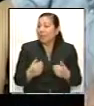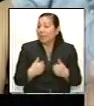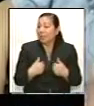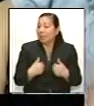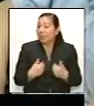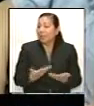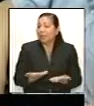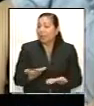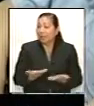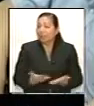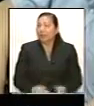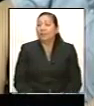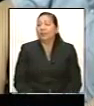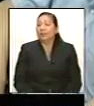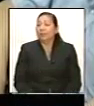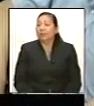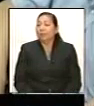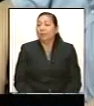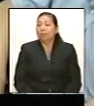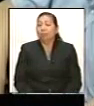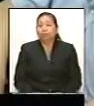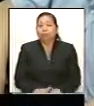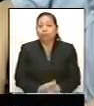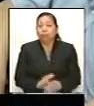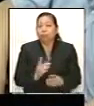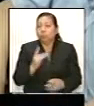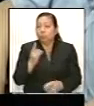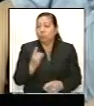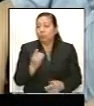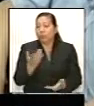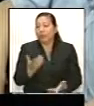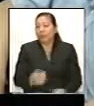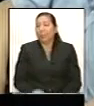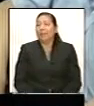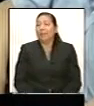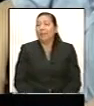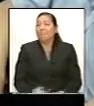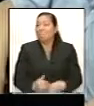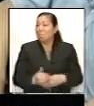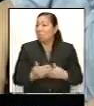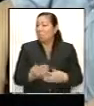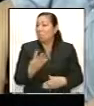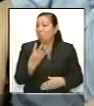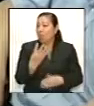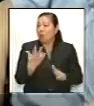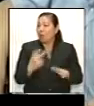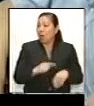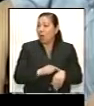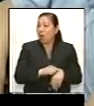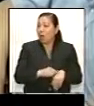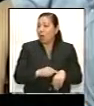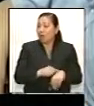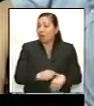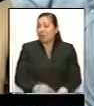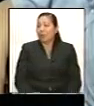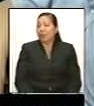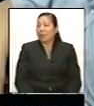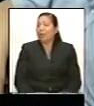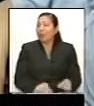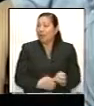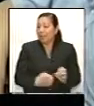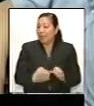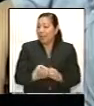el servicio, el SAU, el Servicio de Atención Urgente, que un plazo máximo de 48 horas, dependiendo de la distancia, el